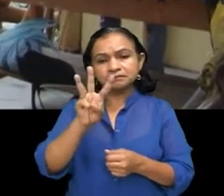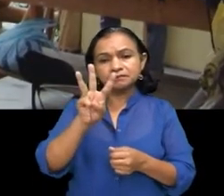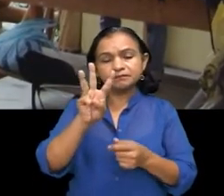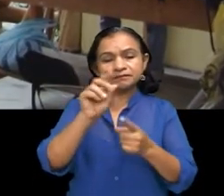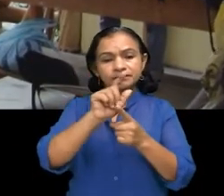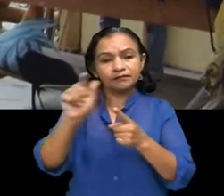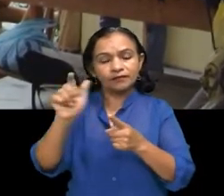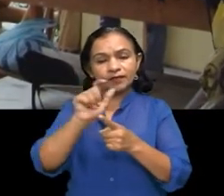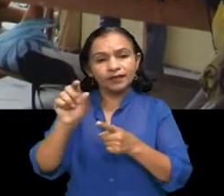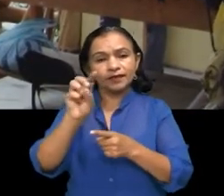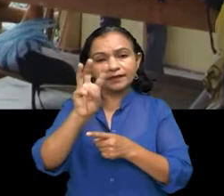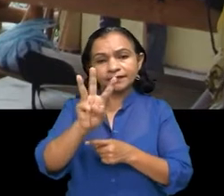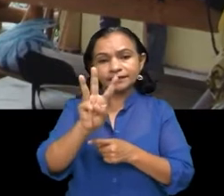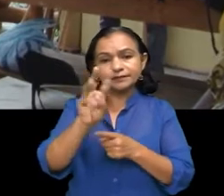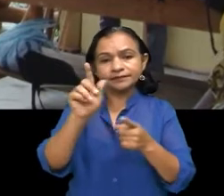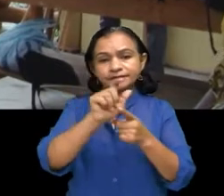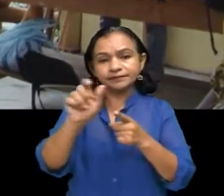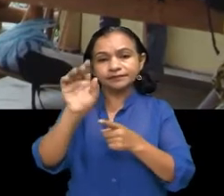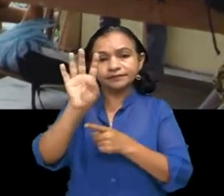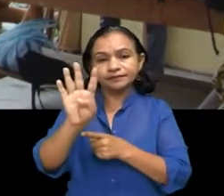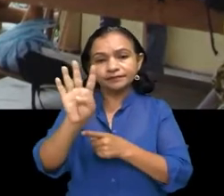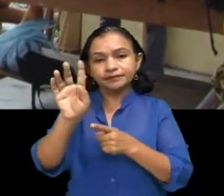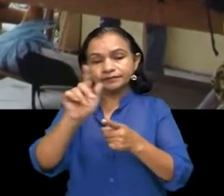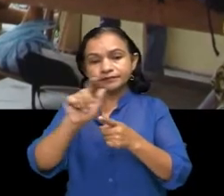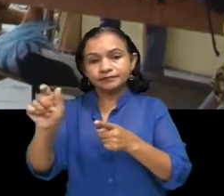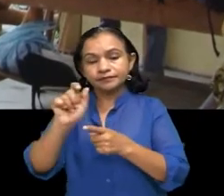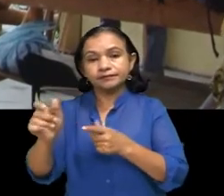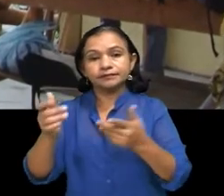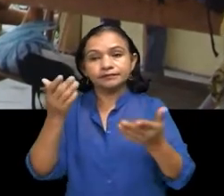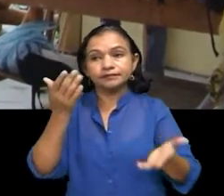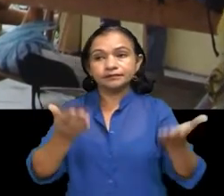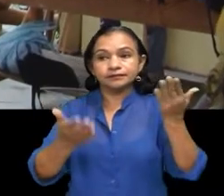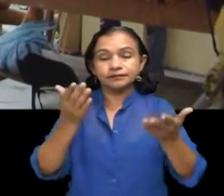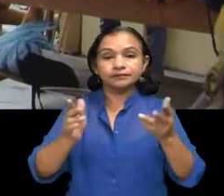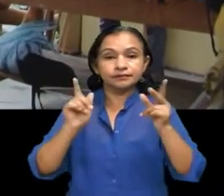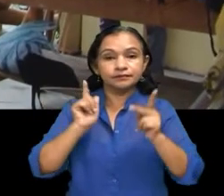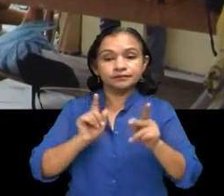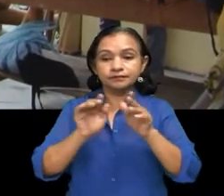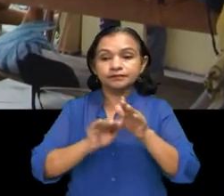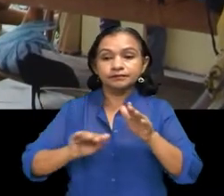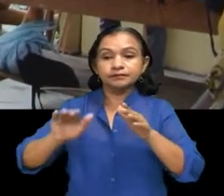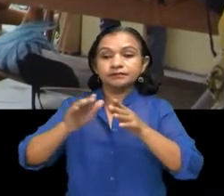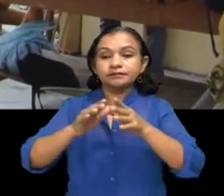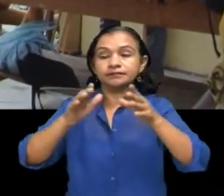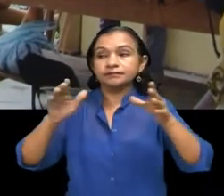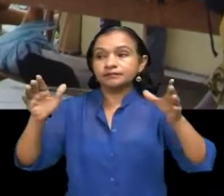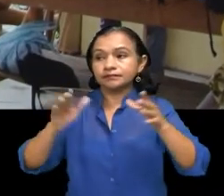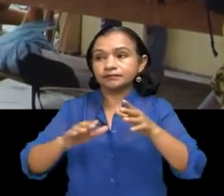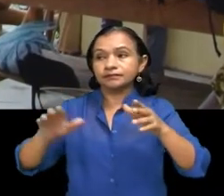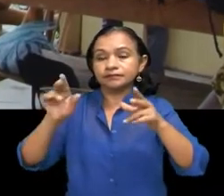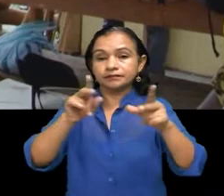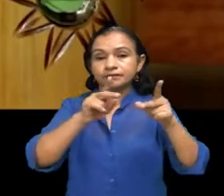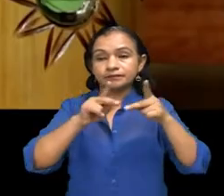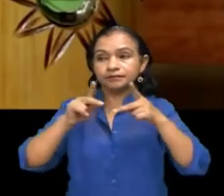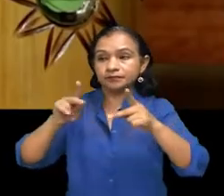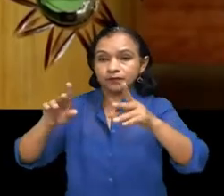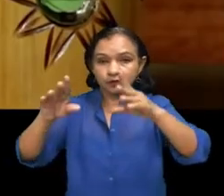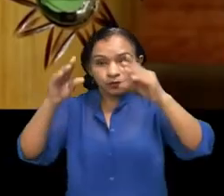3 meses, 3-4 meses, dependiendo a qué tanto se amplíe la capacitación, los cursos que se vayan a